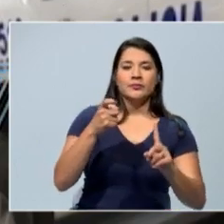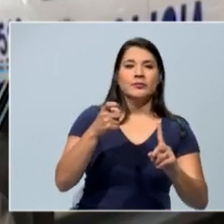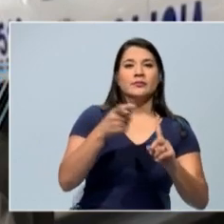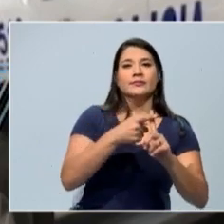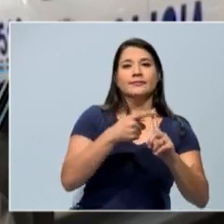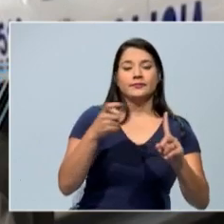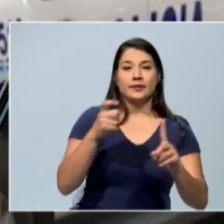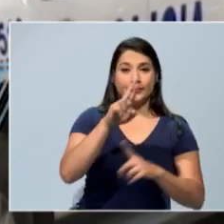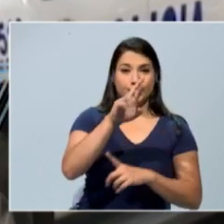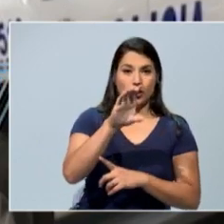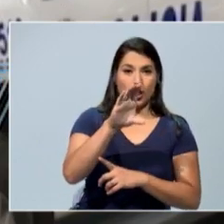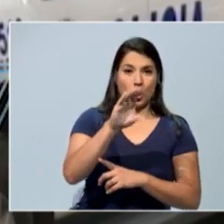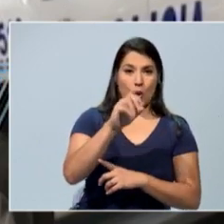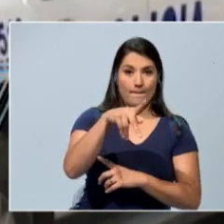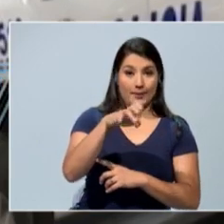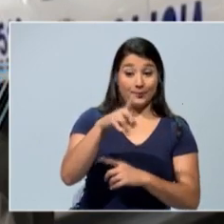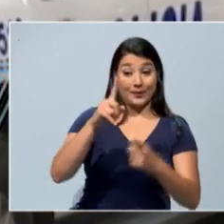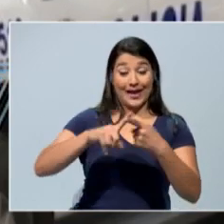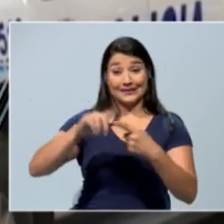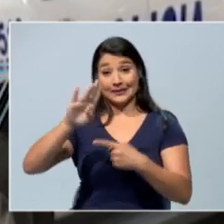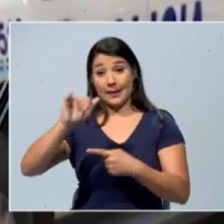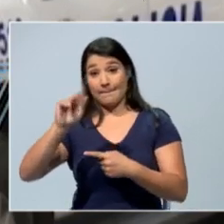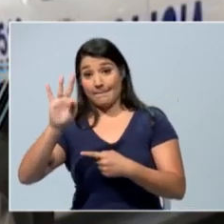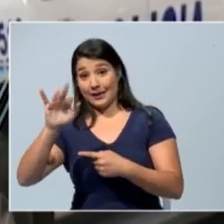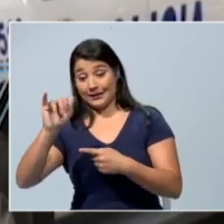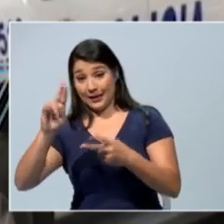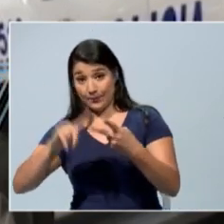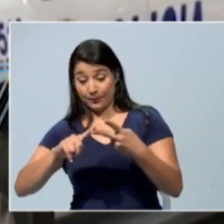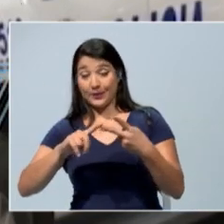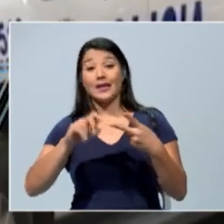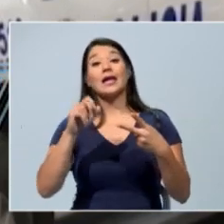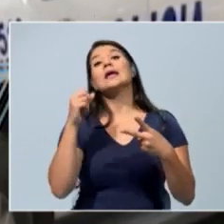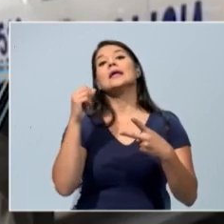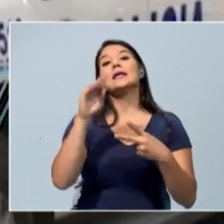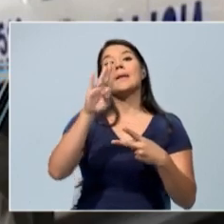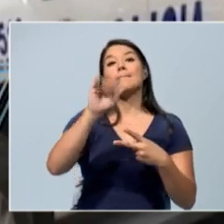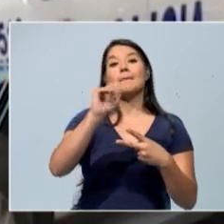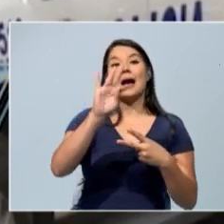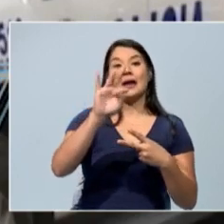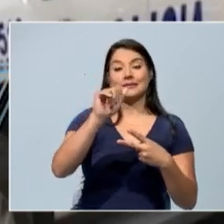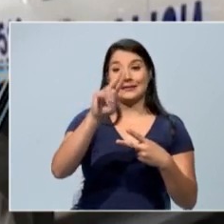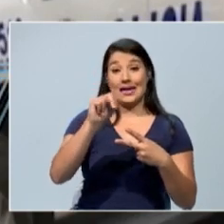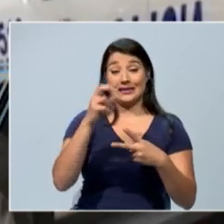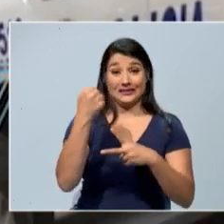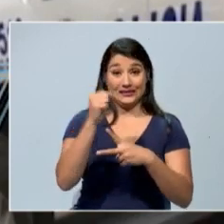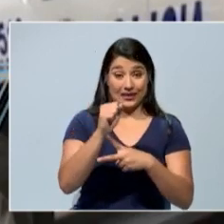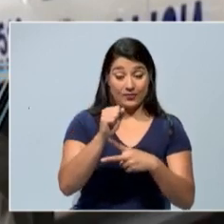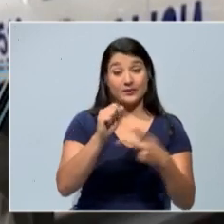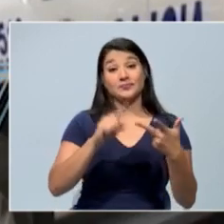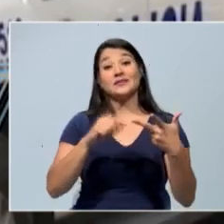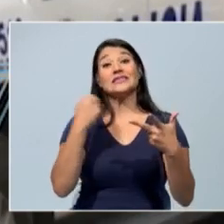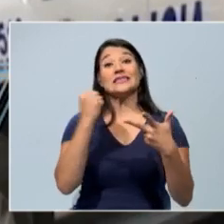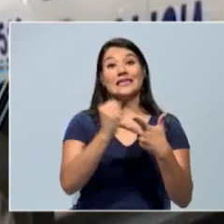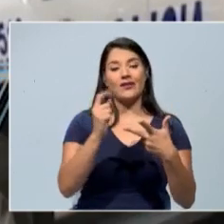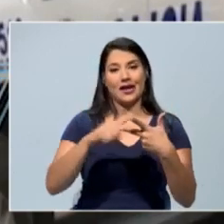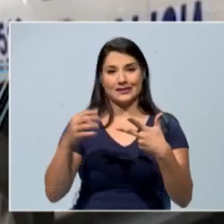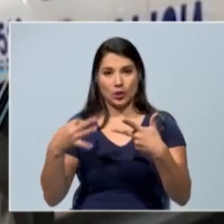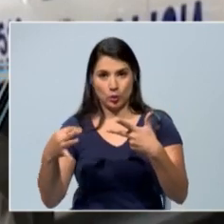a Siquirres, Siquirres-Turrialba, que serían, digamos, como las zonas donde hay más incidencia. Entonces, la idea sería que este grupo de